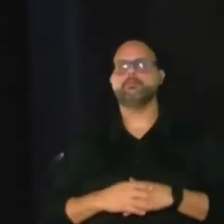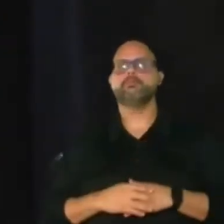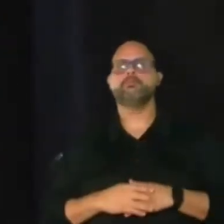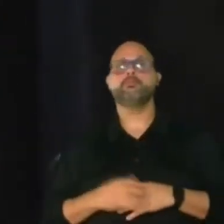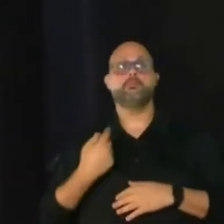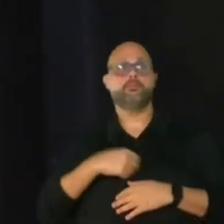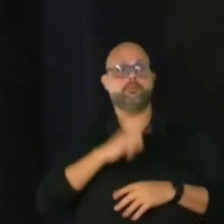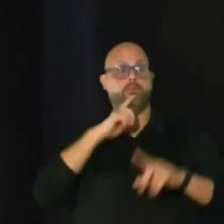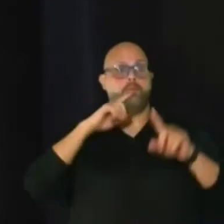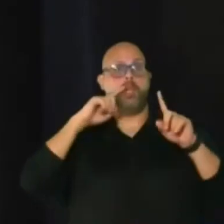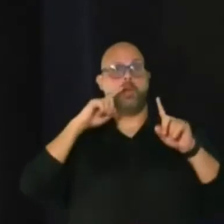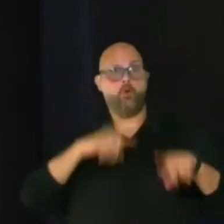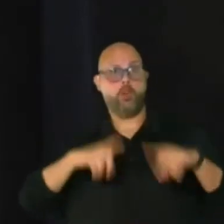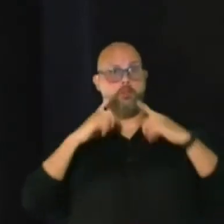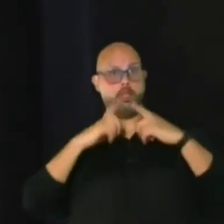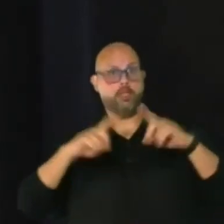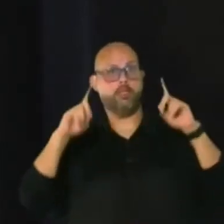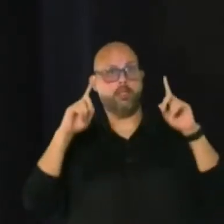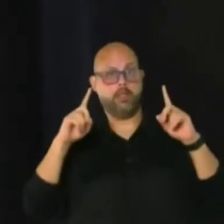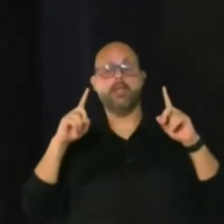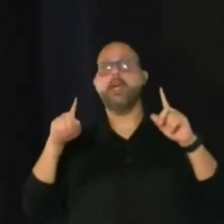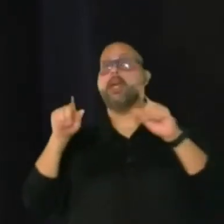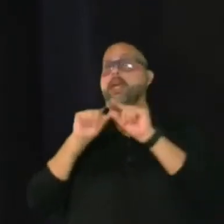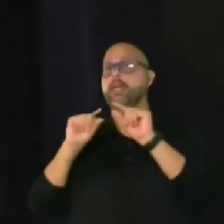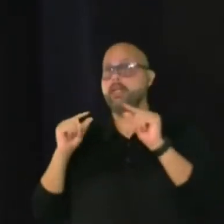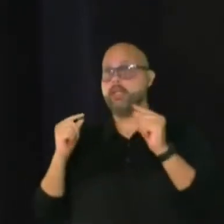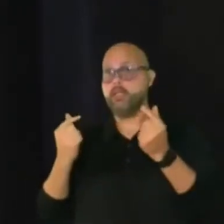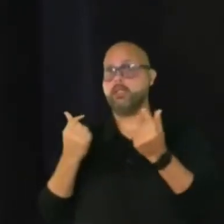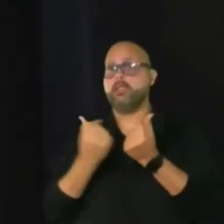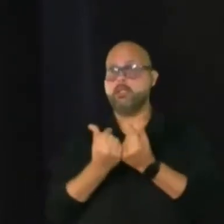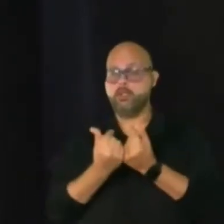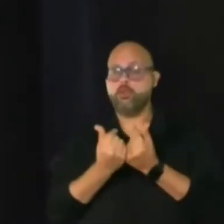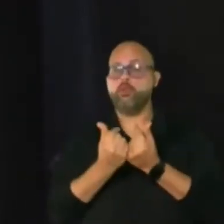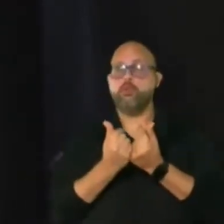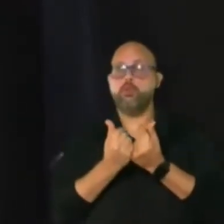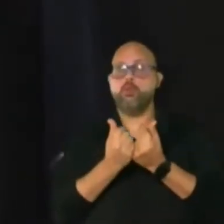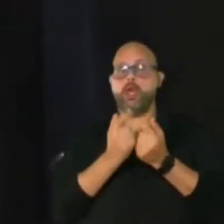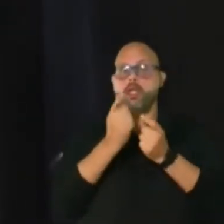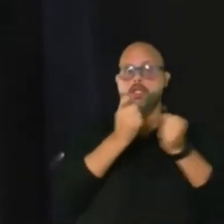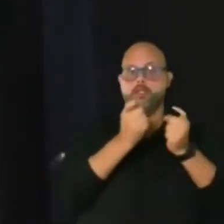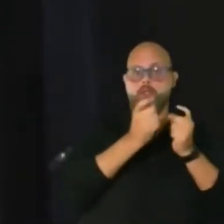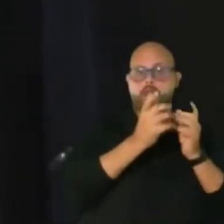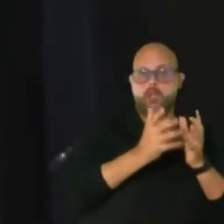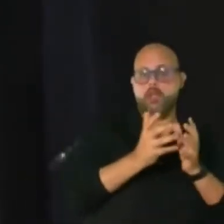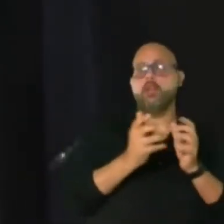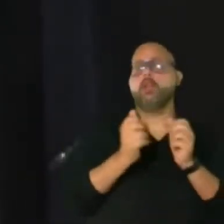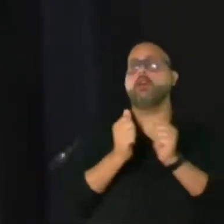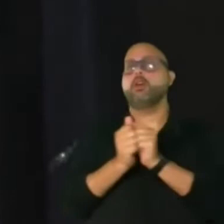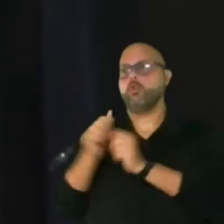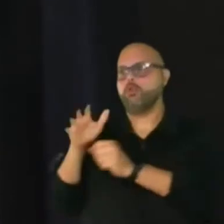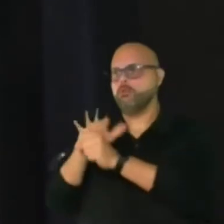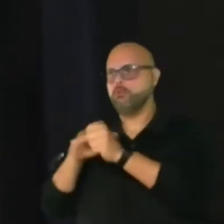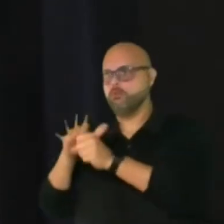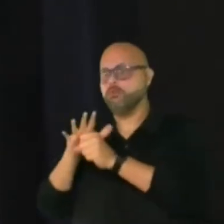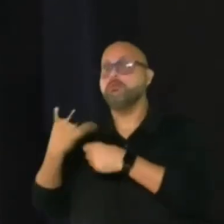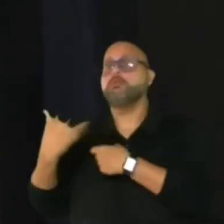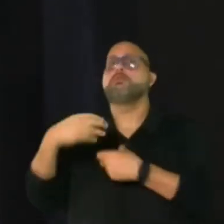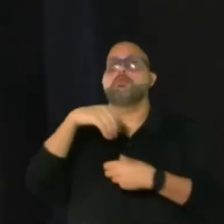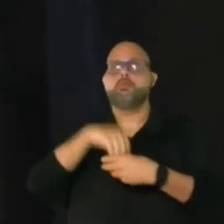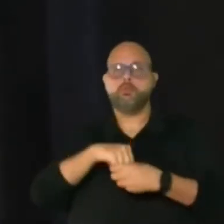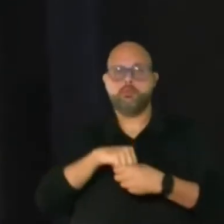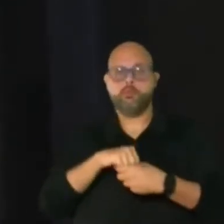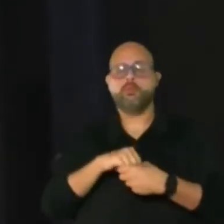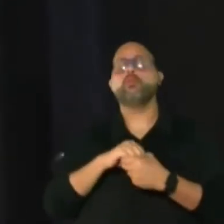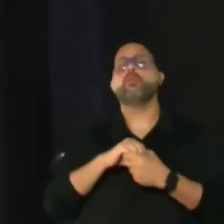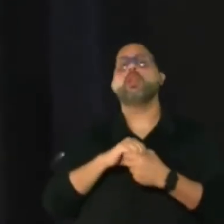se ha ampliado el grupo interagencial con grupos regionales, incluyendo todas las agencias de fiscalización de ley y orden